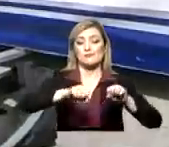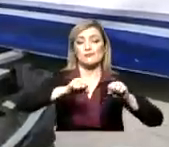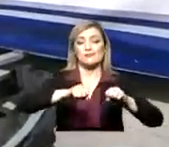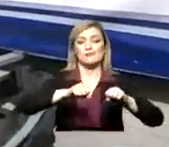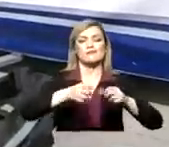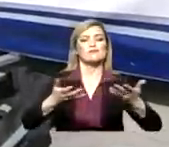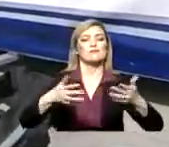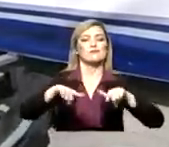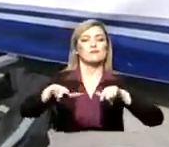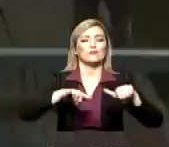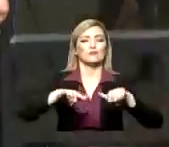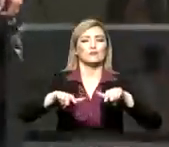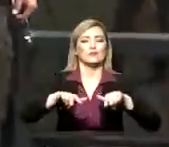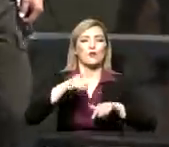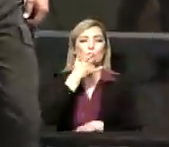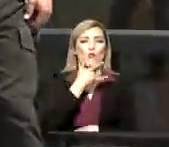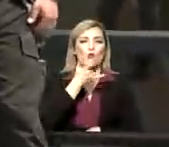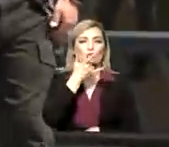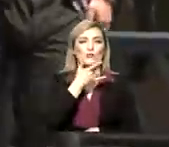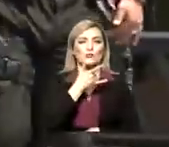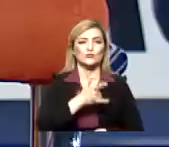fueron ubicados en el sector de Pomasqui.